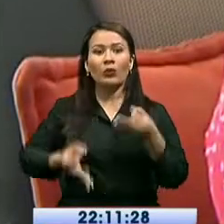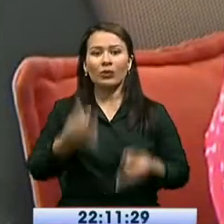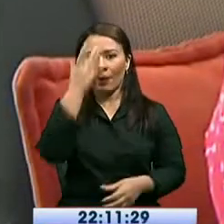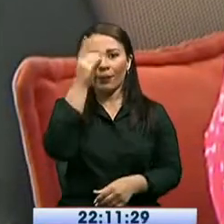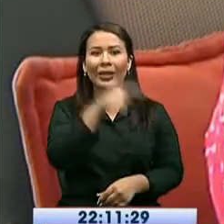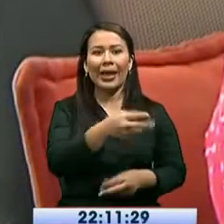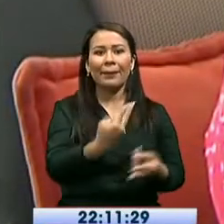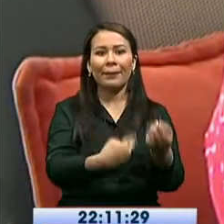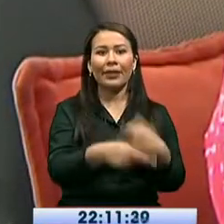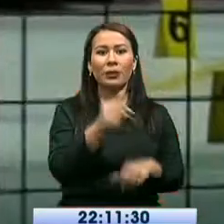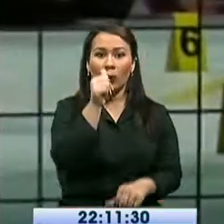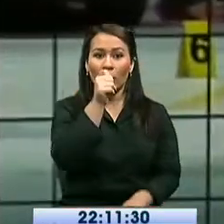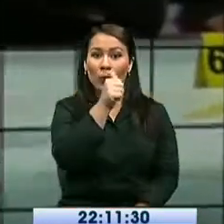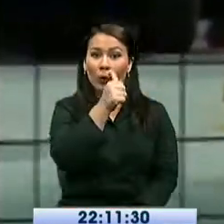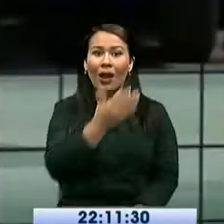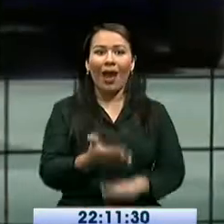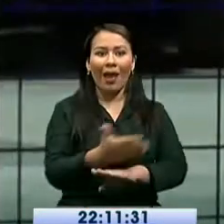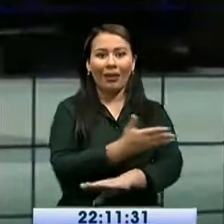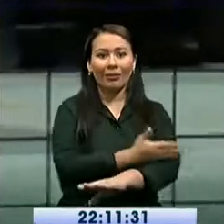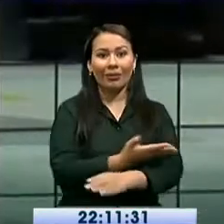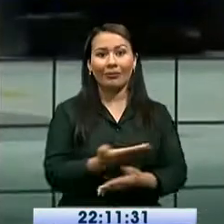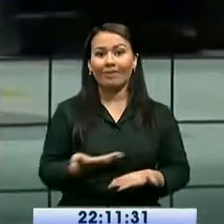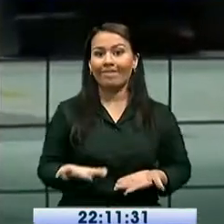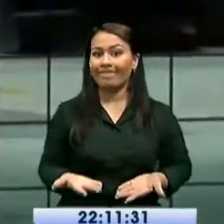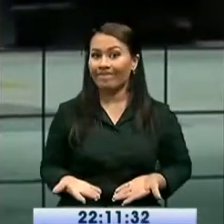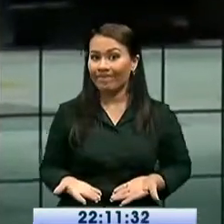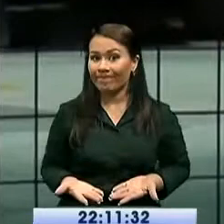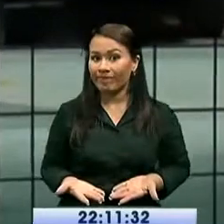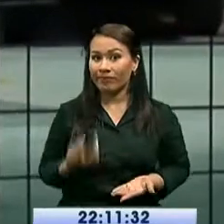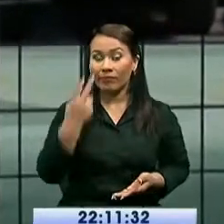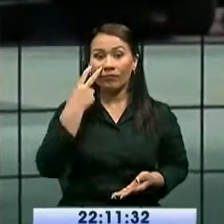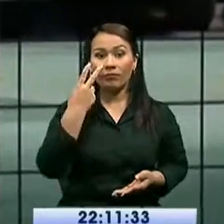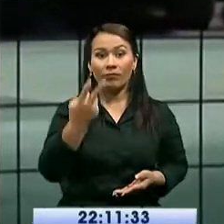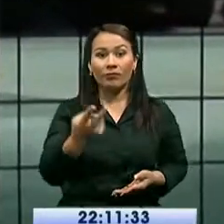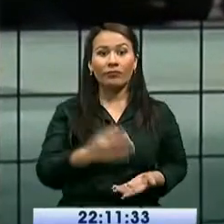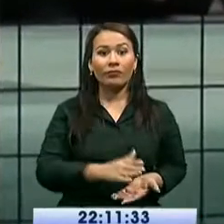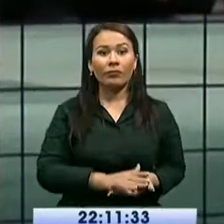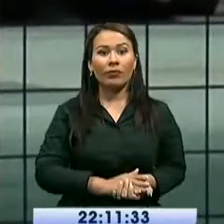sustancias estupefacientes. Informó José Morales.